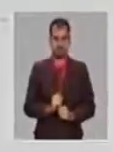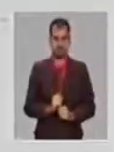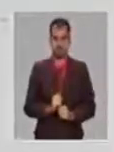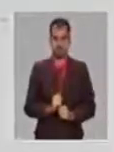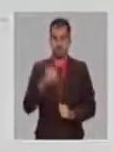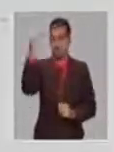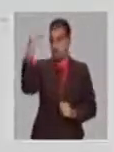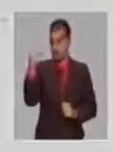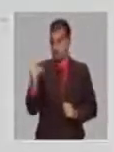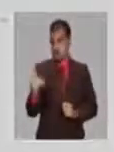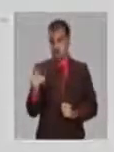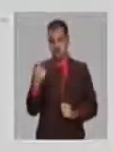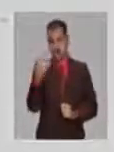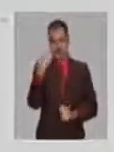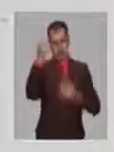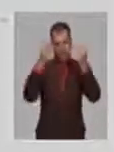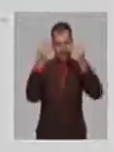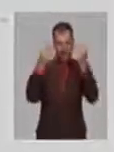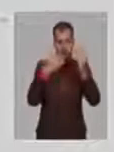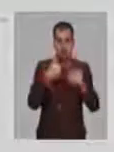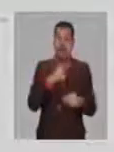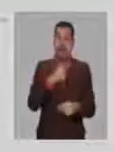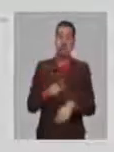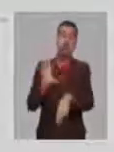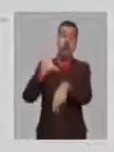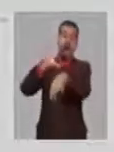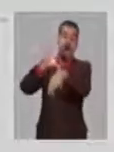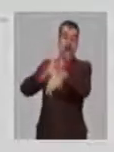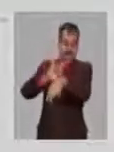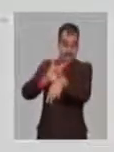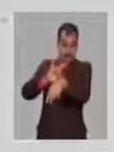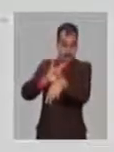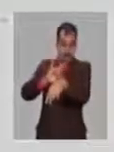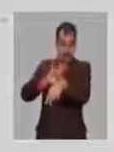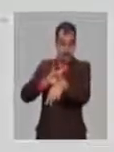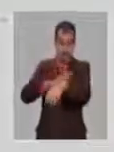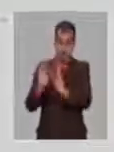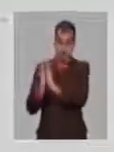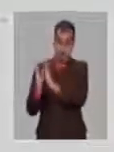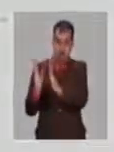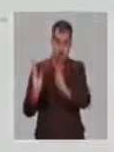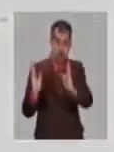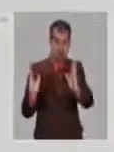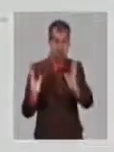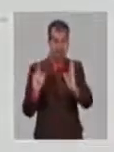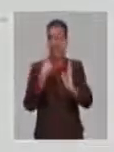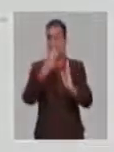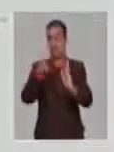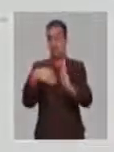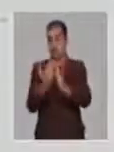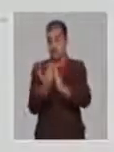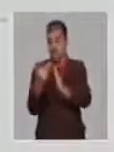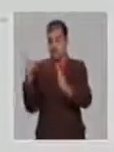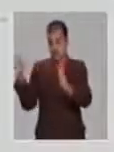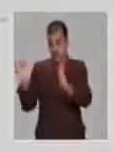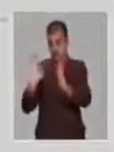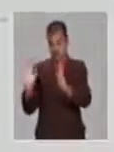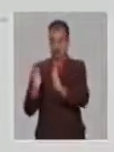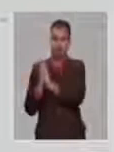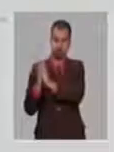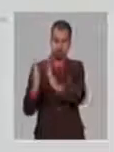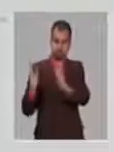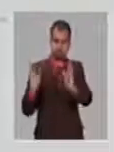referido a la necesidad de poder evaluar si el sujeto se enferma o no después de haber completado 14 días de su esquema de vacunación